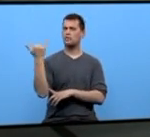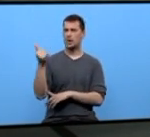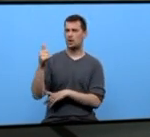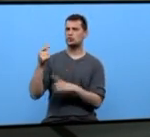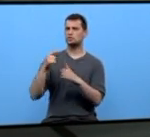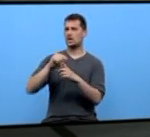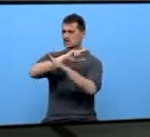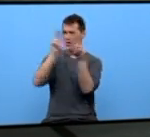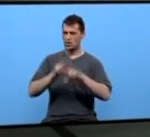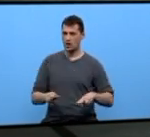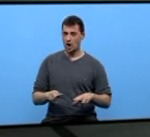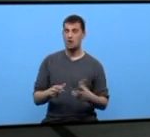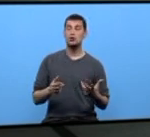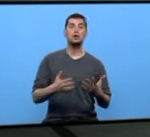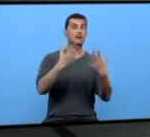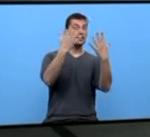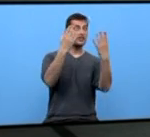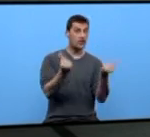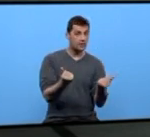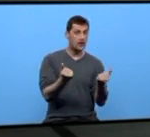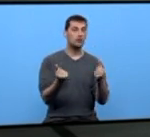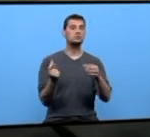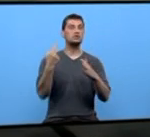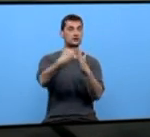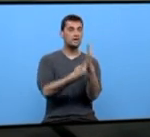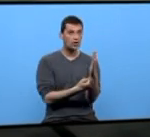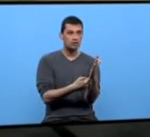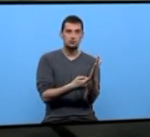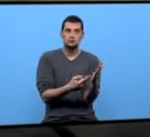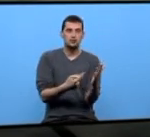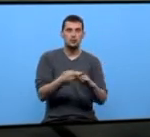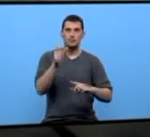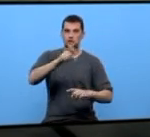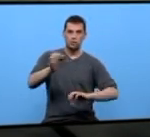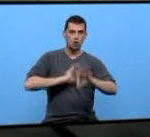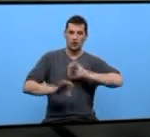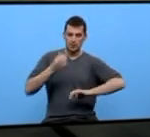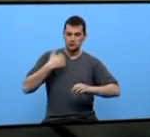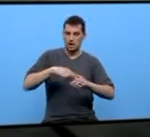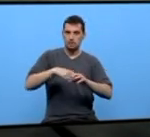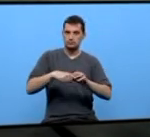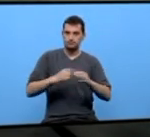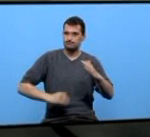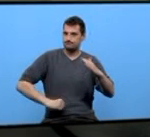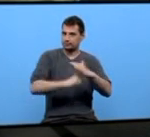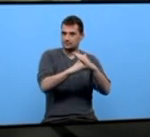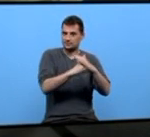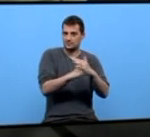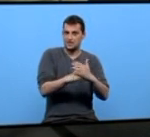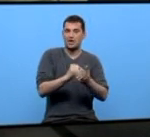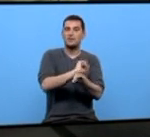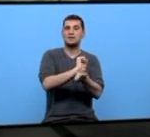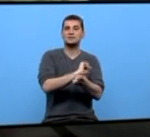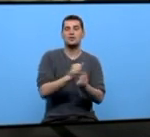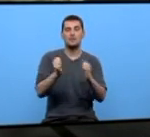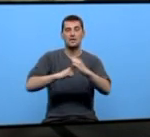apenas 10 días desde que se abriu o prazo de inscripción os organizadores tiveron que pechar as prazas de prestación do material polo